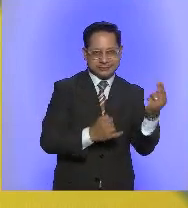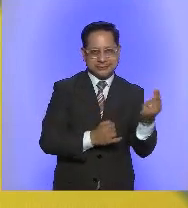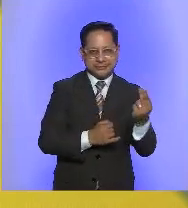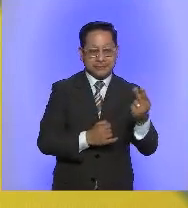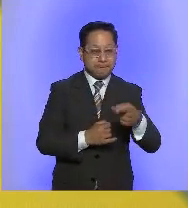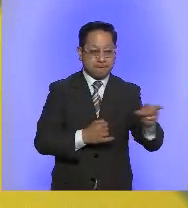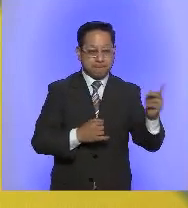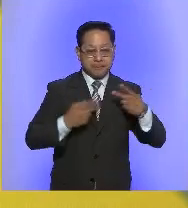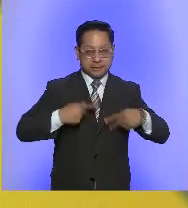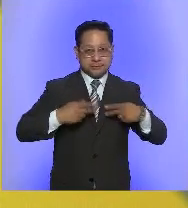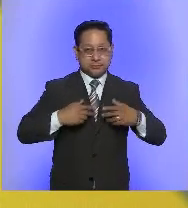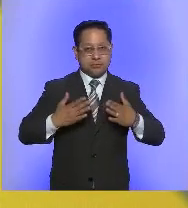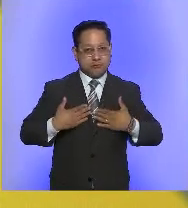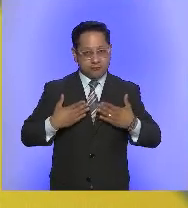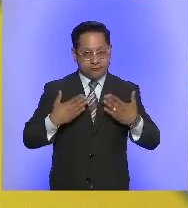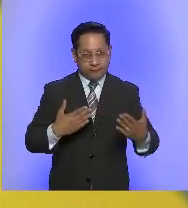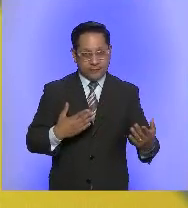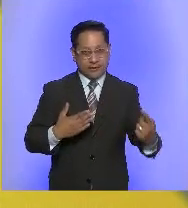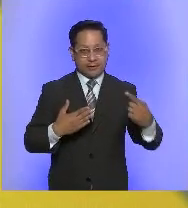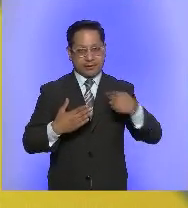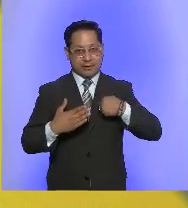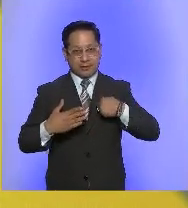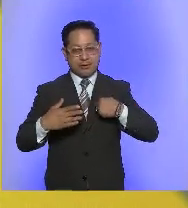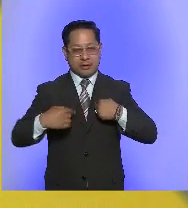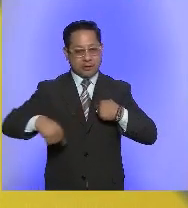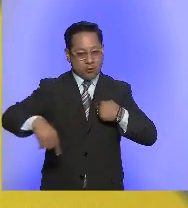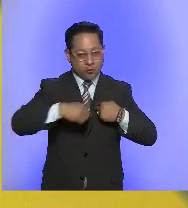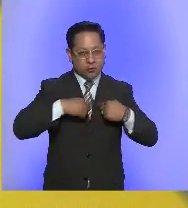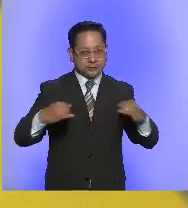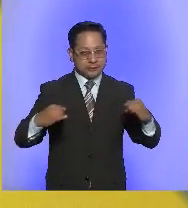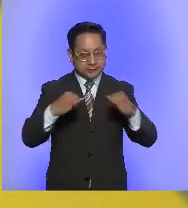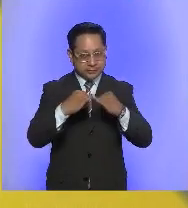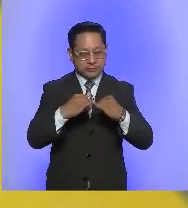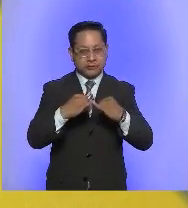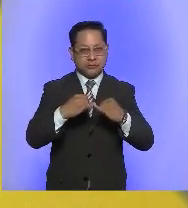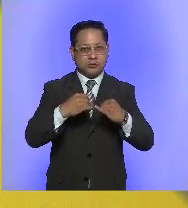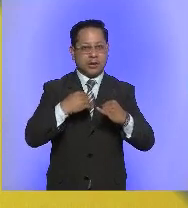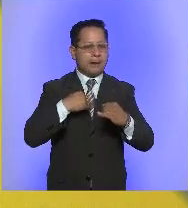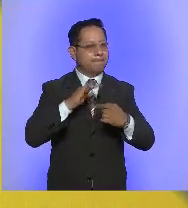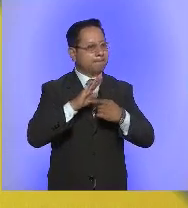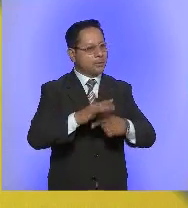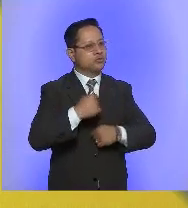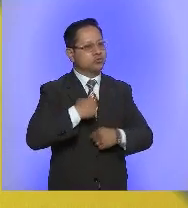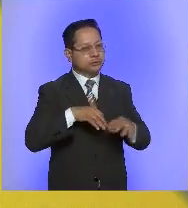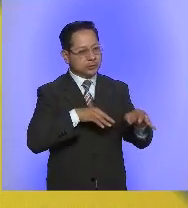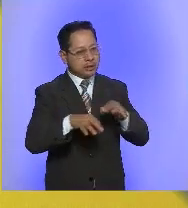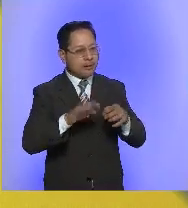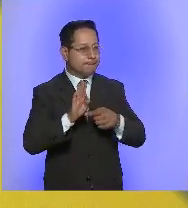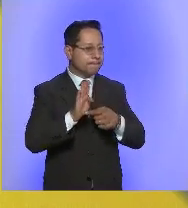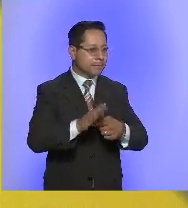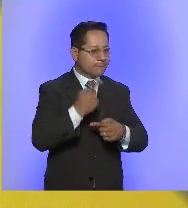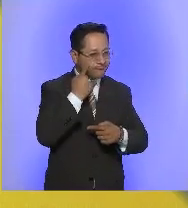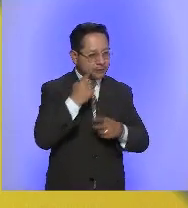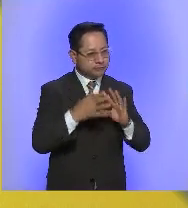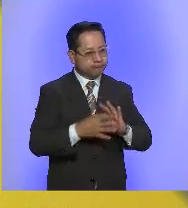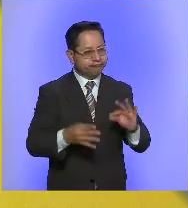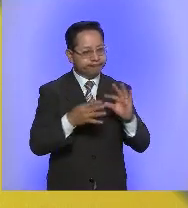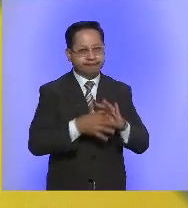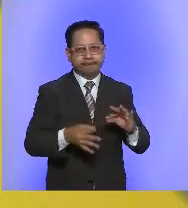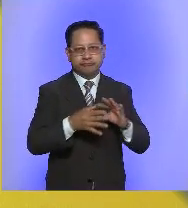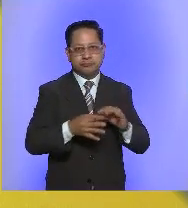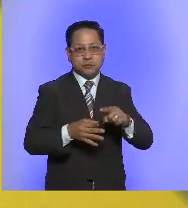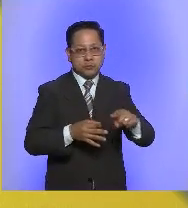ciudadanía, darles a conocer qué hacemos y convencerlos de que estamos haciendo las cosas bien. Para que esos